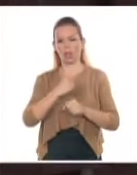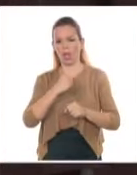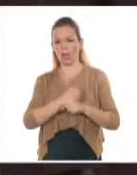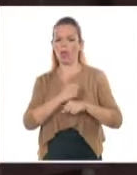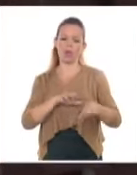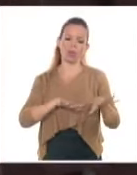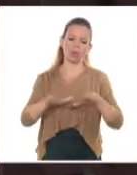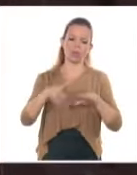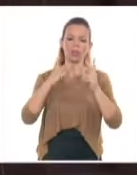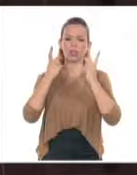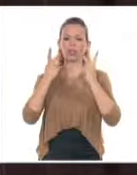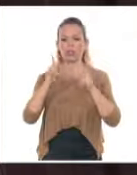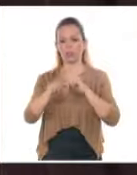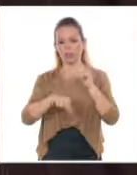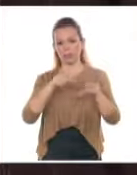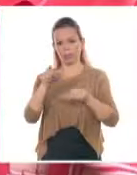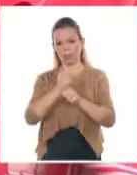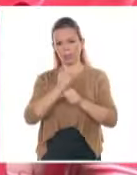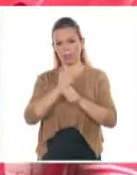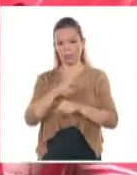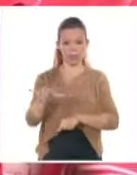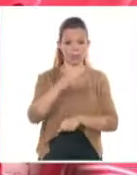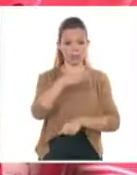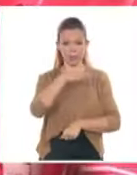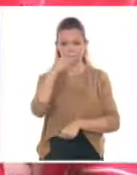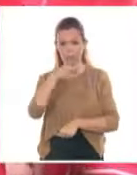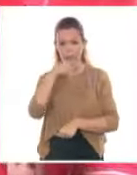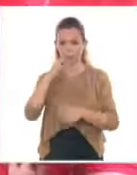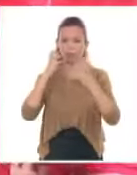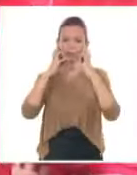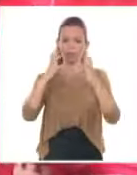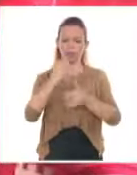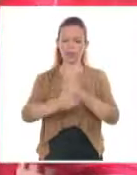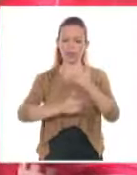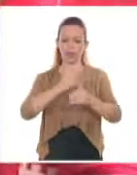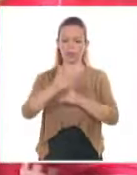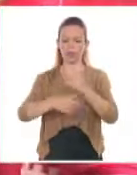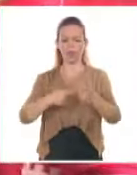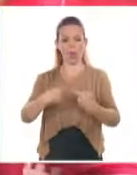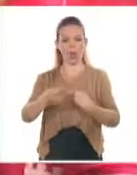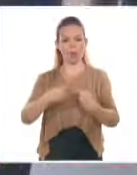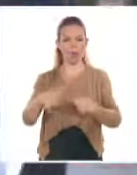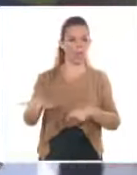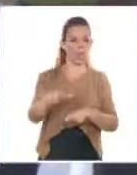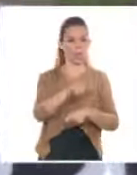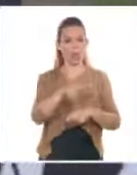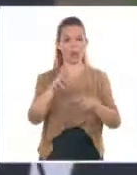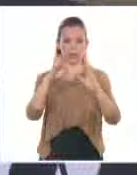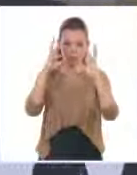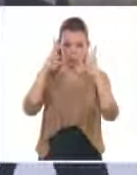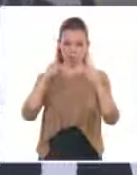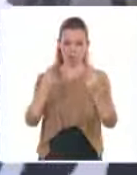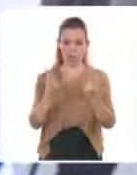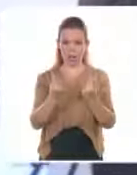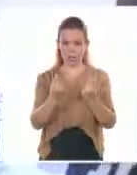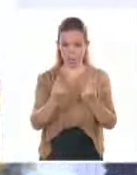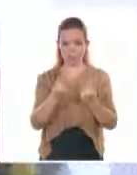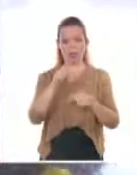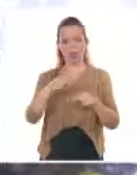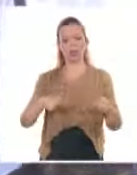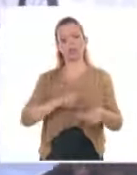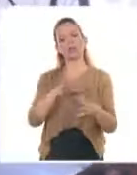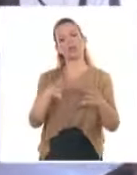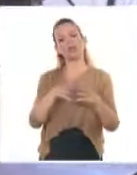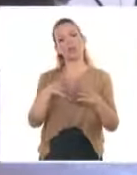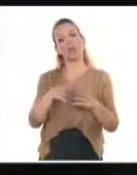obreros. También el dirigente explicó la eficacia de los procesos comerciales, así como los resultados económicos obtenidos por este colectivo, que